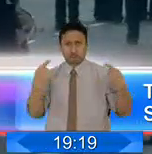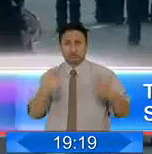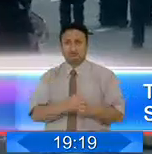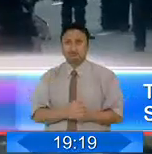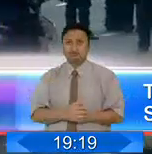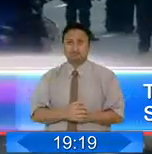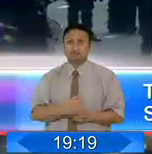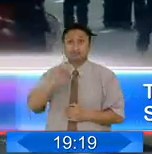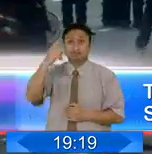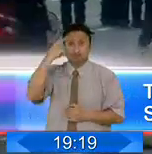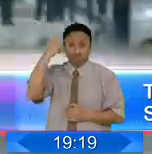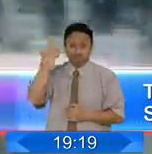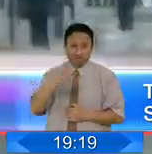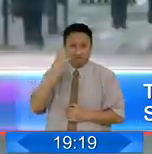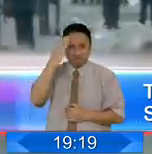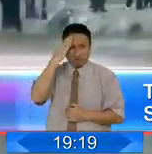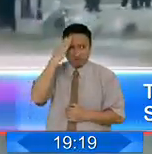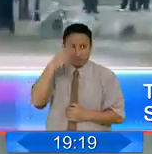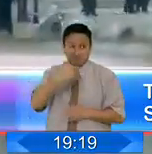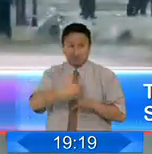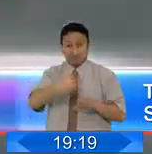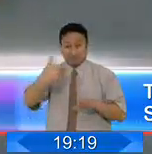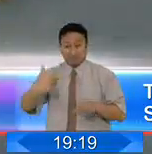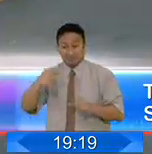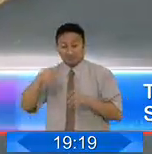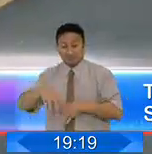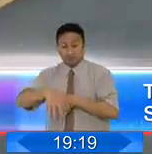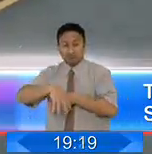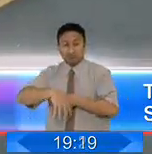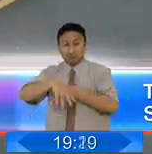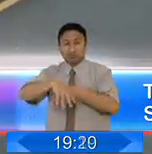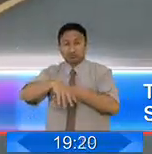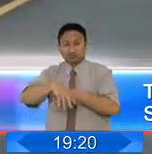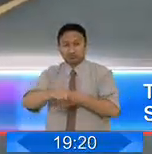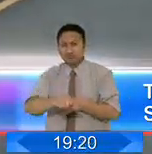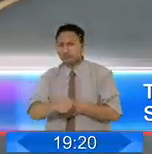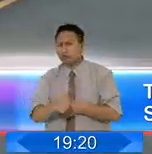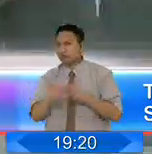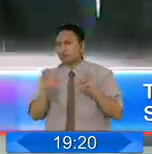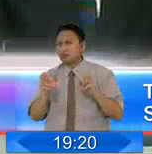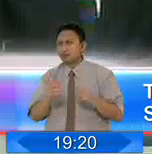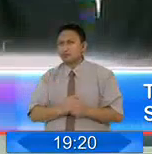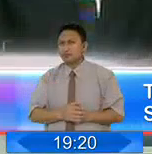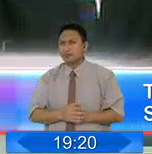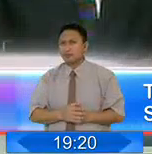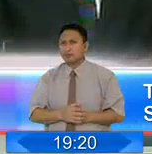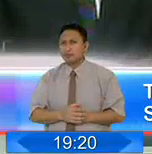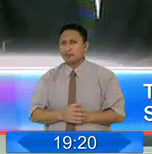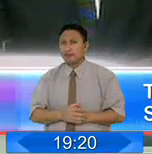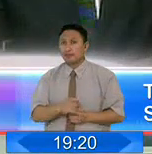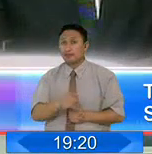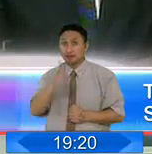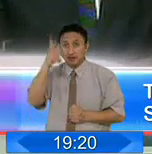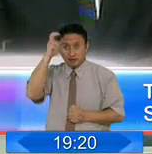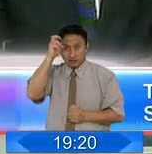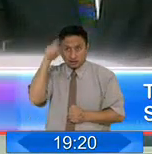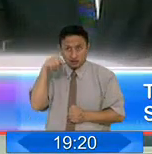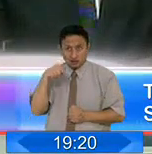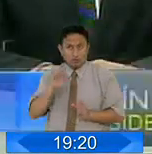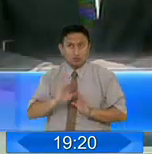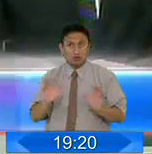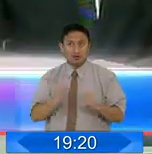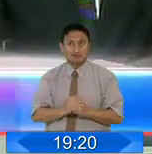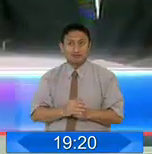gobierno identificaba que detrás de las protestas existían otros intereses. ¿Creen ustedes que es coincidencia que